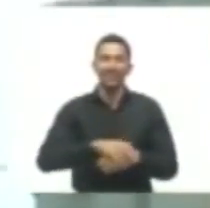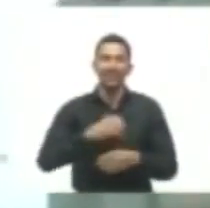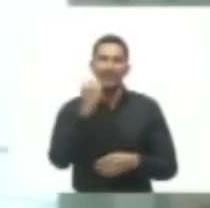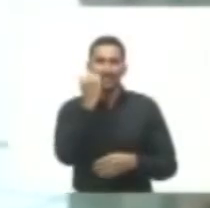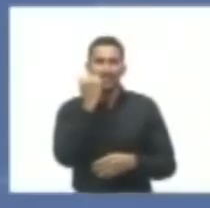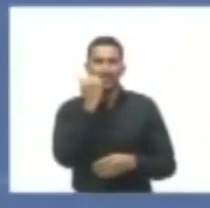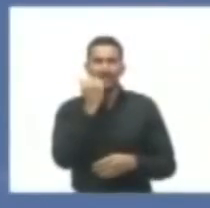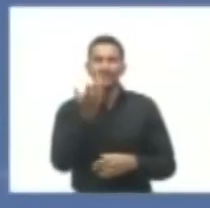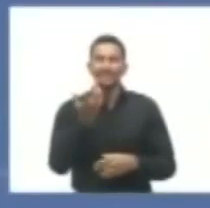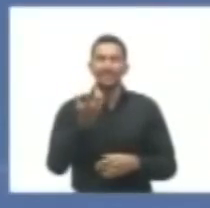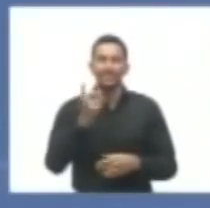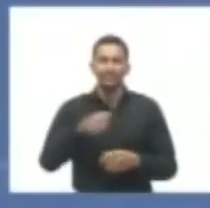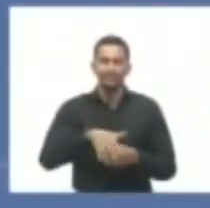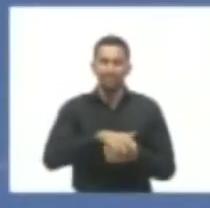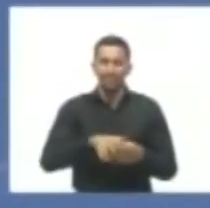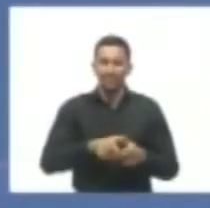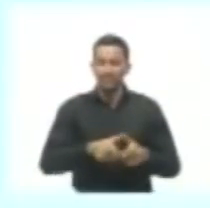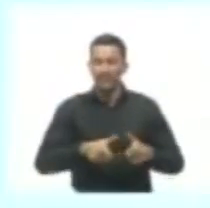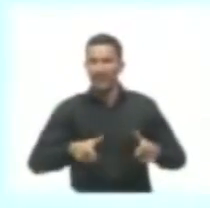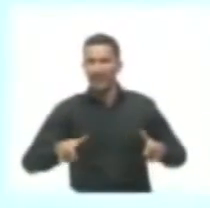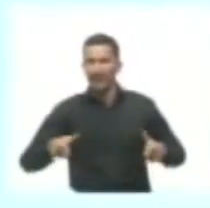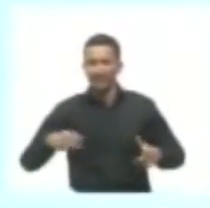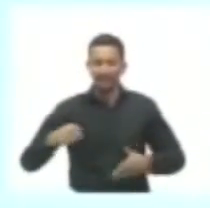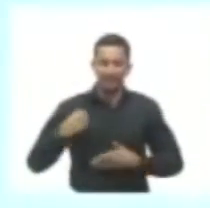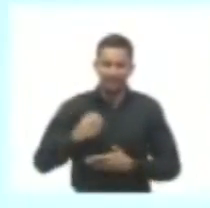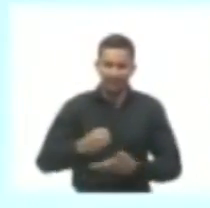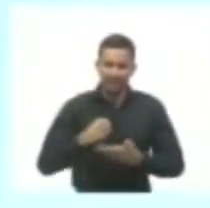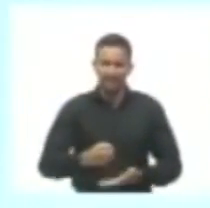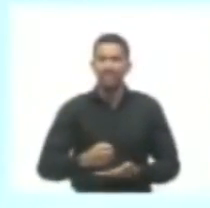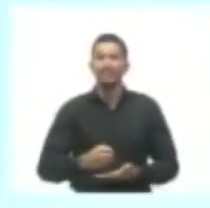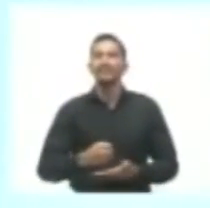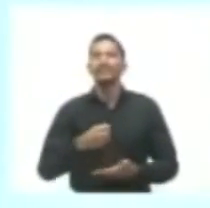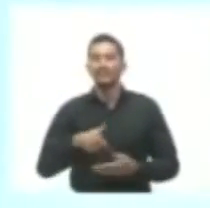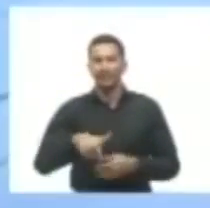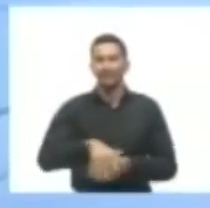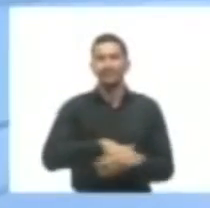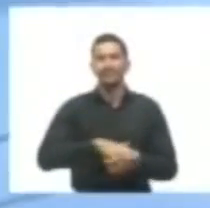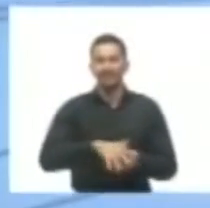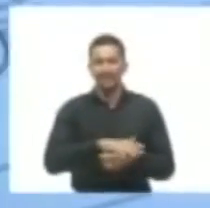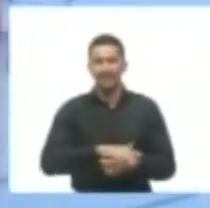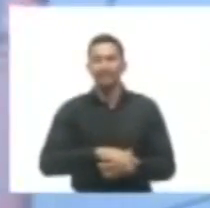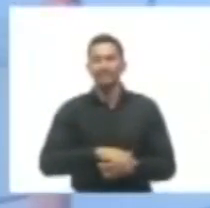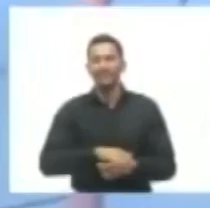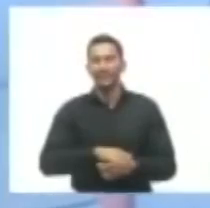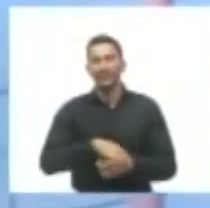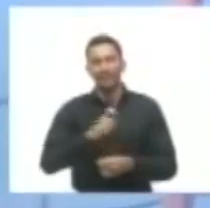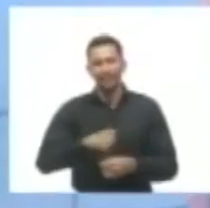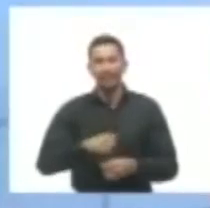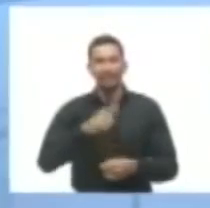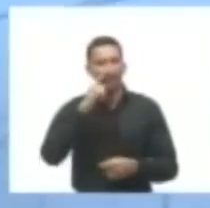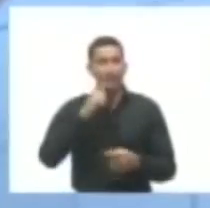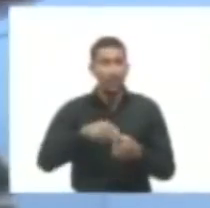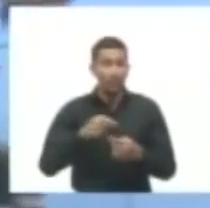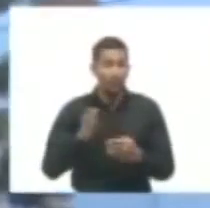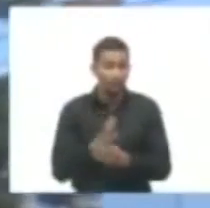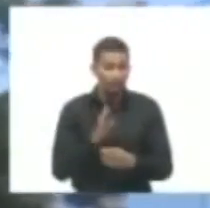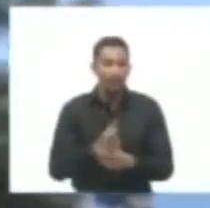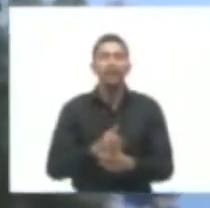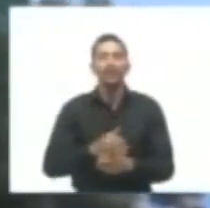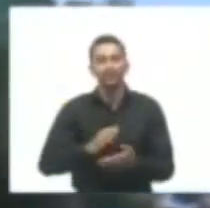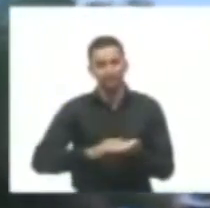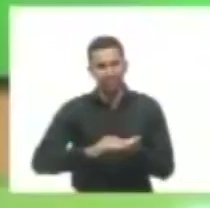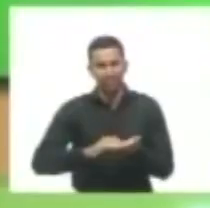de expansión e inversión, los cuales serían grandes factores para todos los problemas que se han presentado con